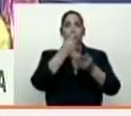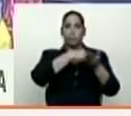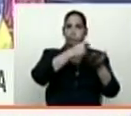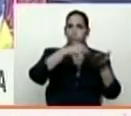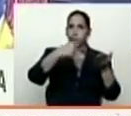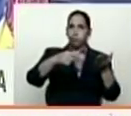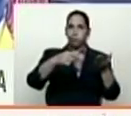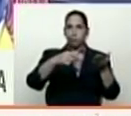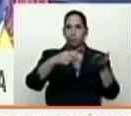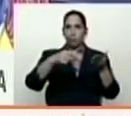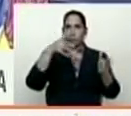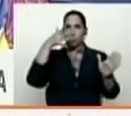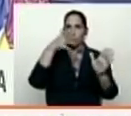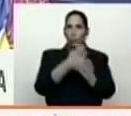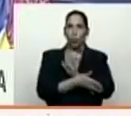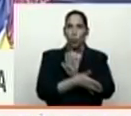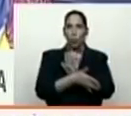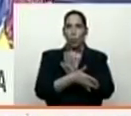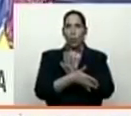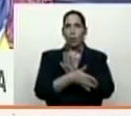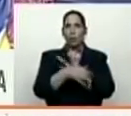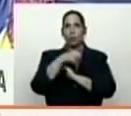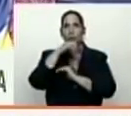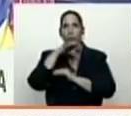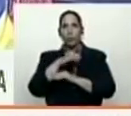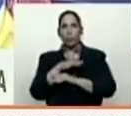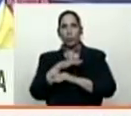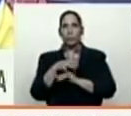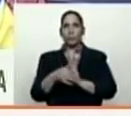seguridad, como un hecho de tal